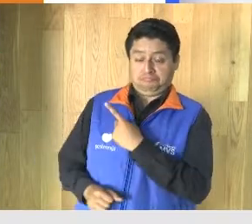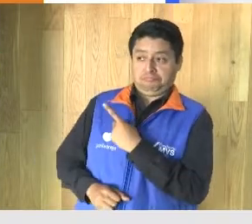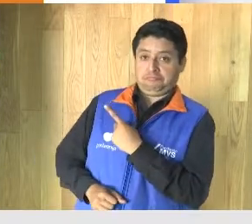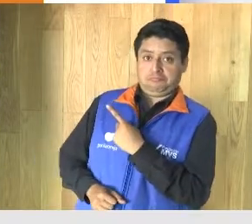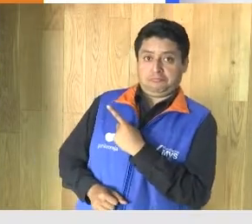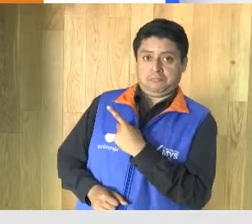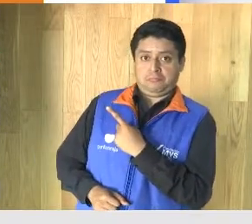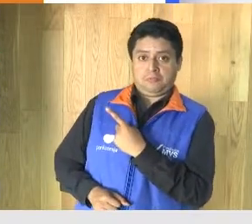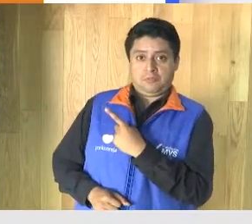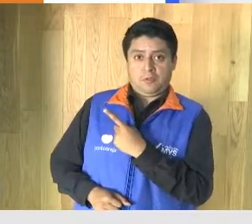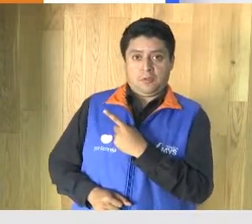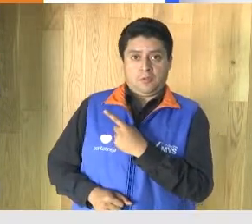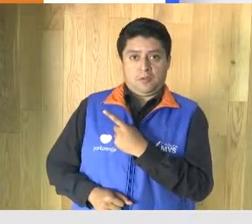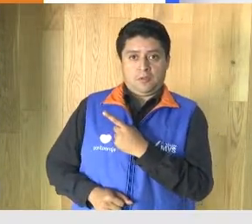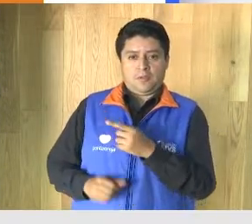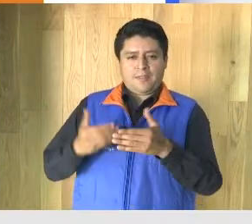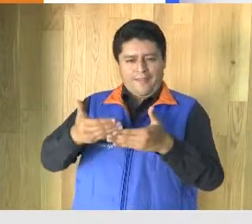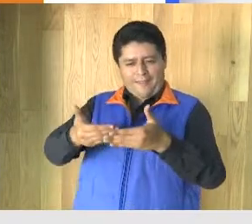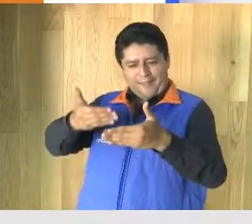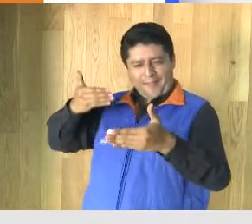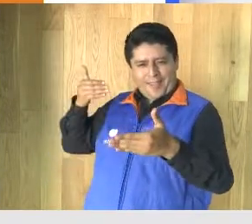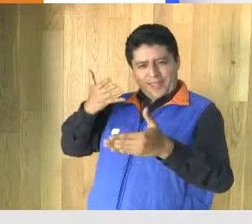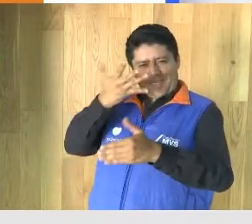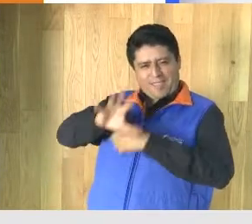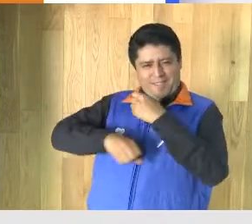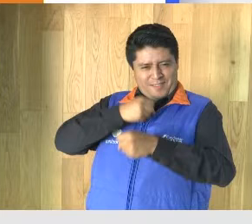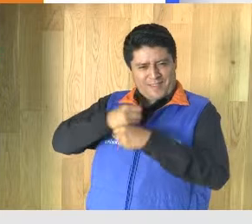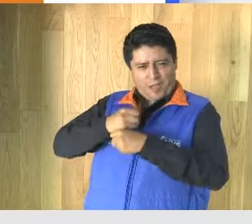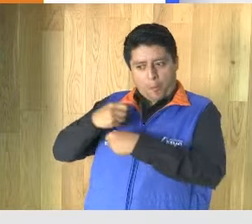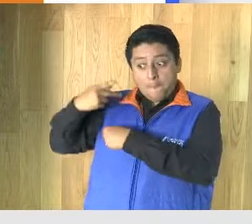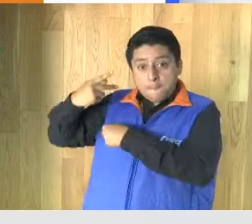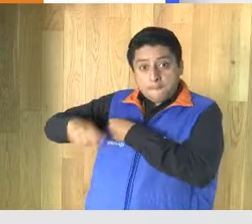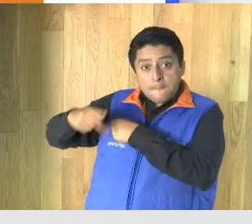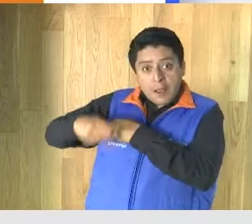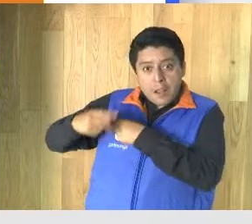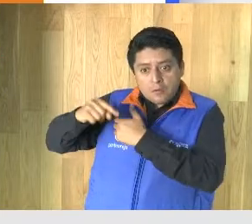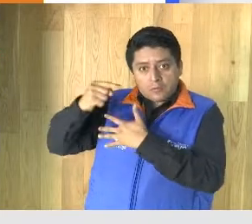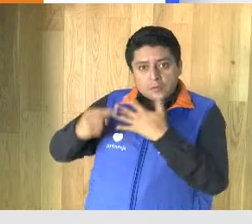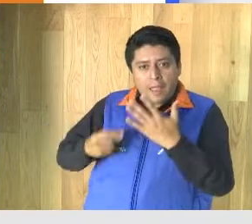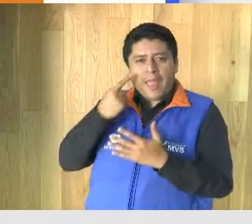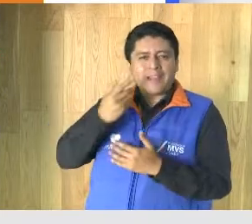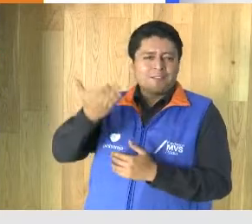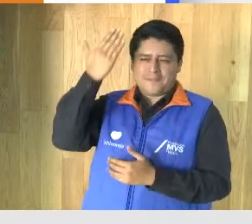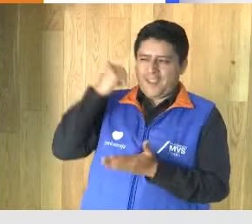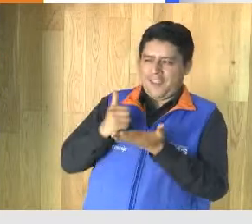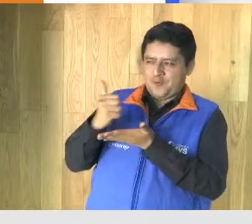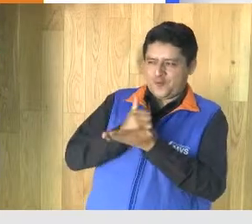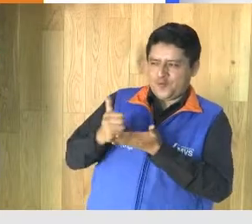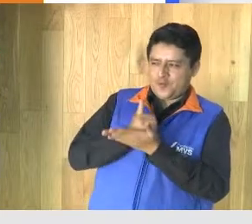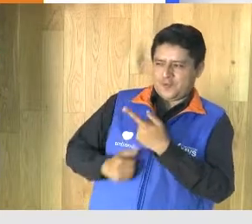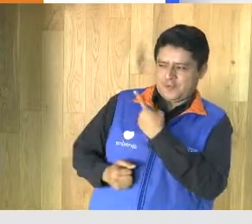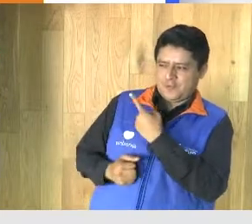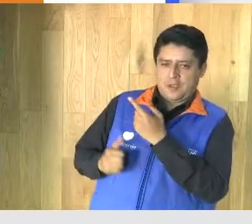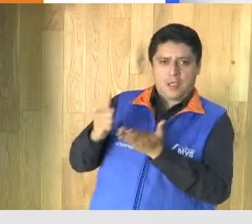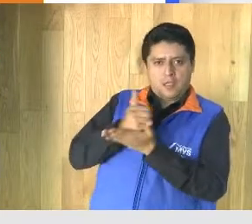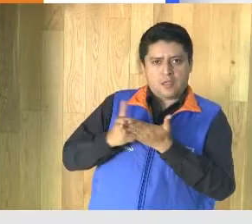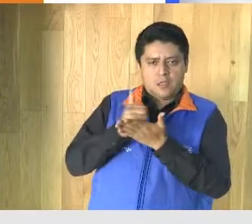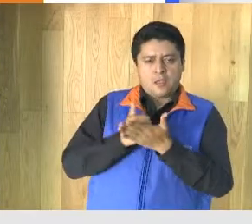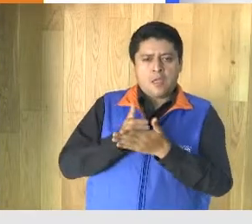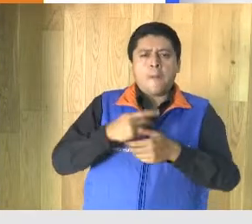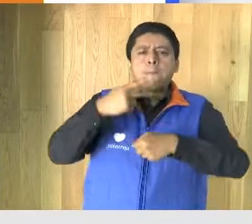estos riesgos en los últimos 10 años, y el mapa de riesgos de hace 10 años tenía un color azul, que es el color de los